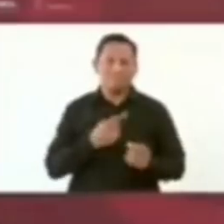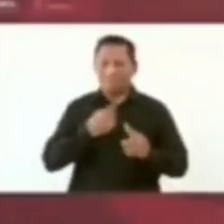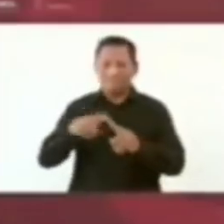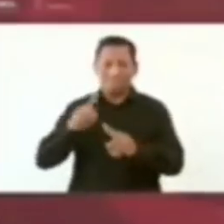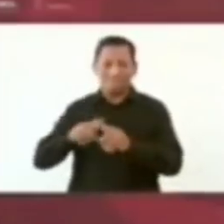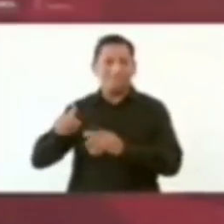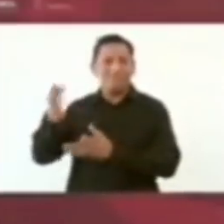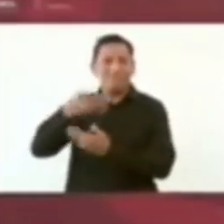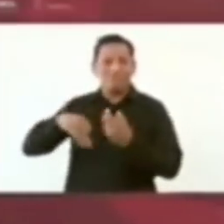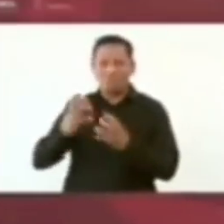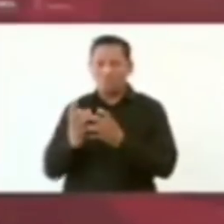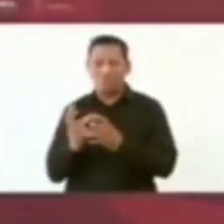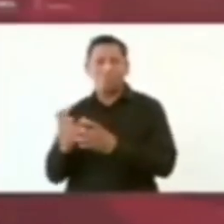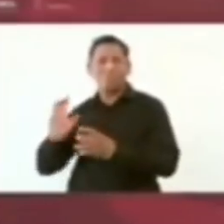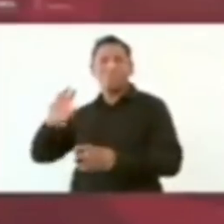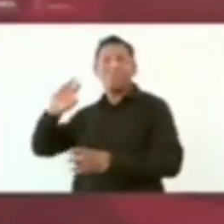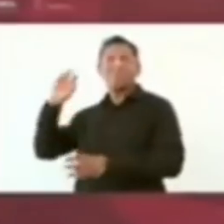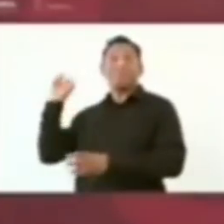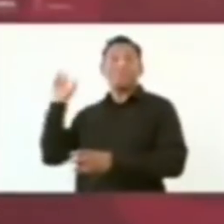y todos tiran